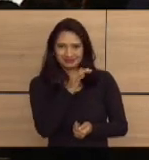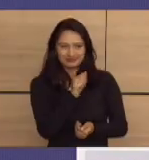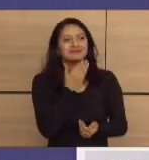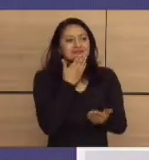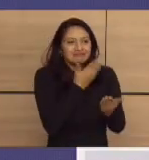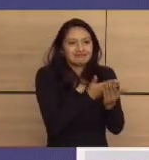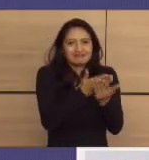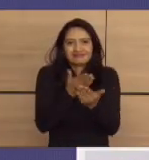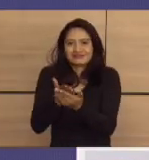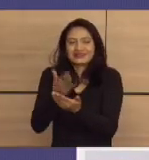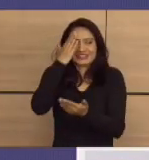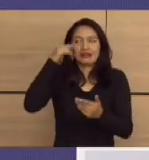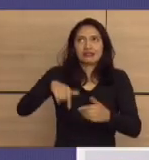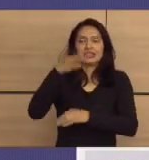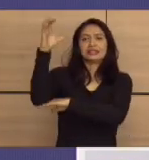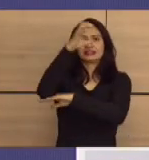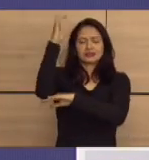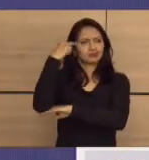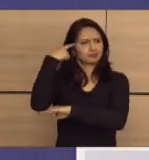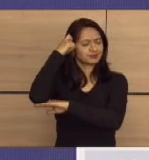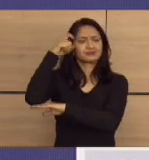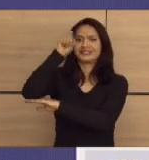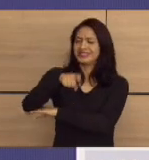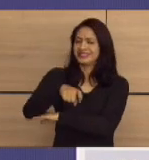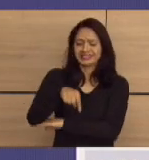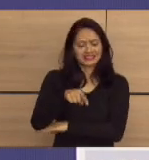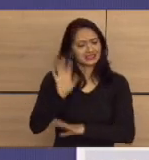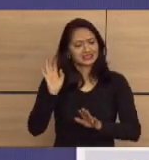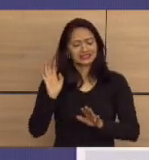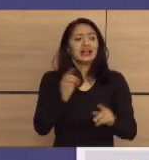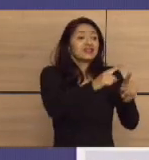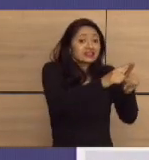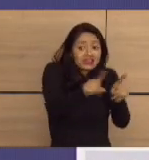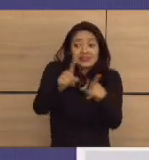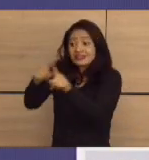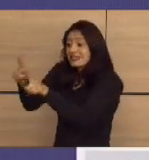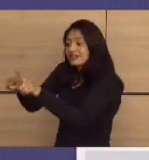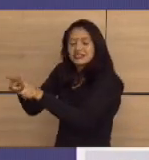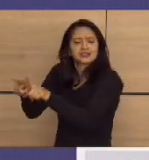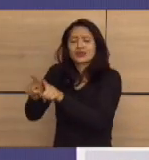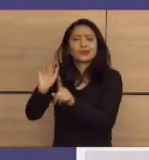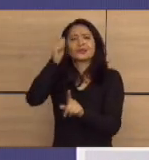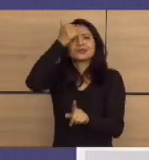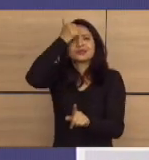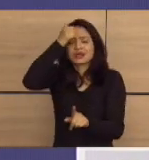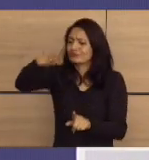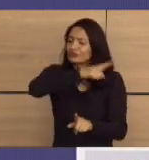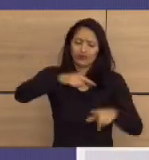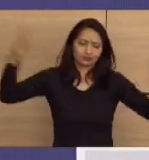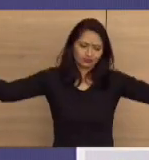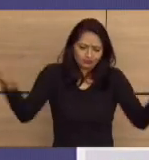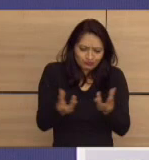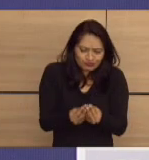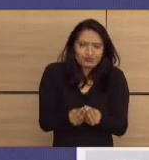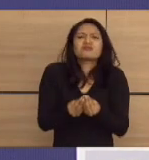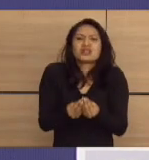uno le hablan de los desafíos del país, más allá de las diferencias, estamos hablando de temas fundamentales y aquí nos tenemos que reunir todos.